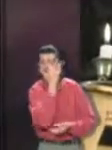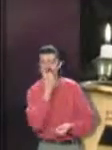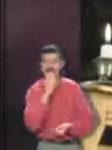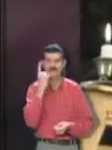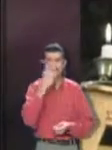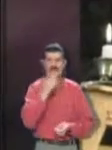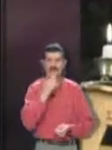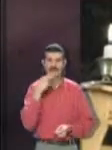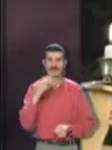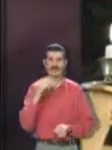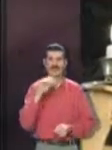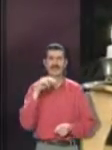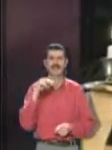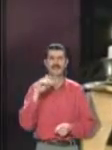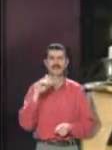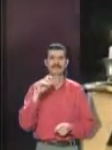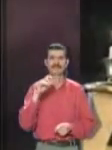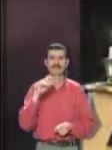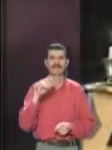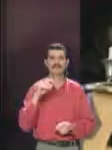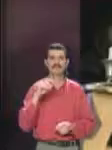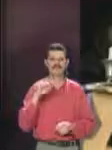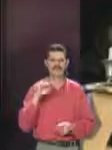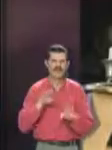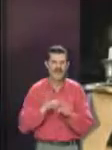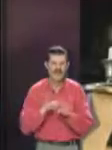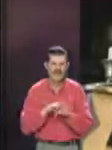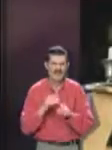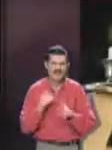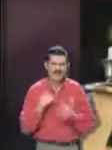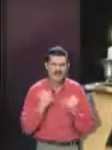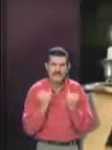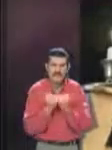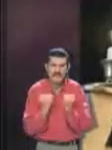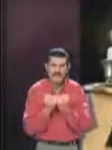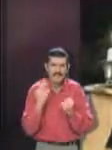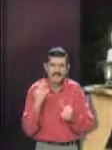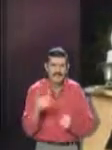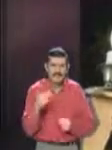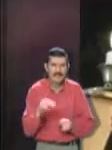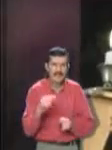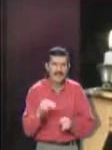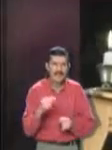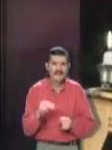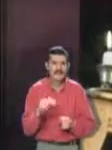un gnomo que se llamaba Elfo. ¿Y como yo?